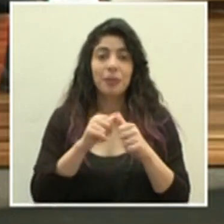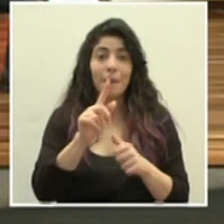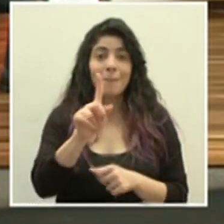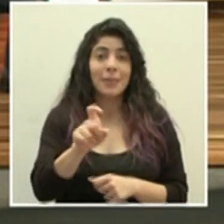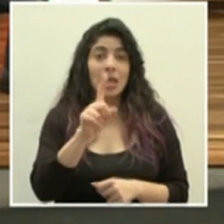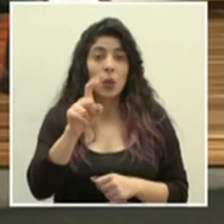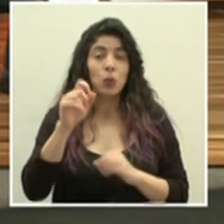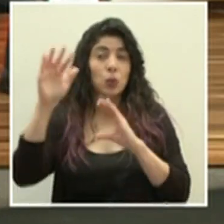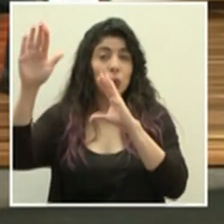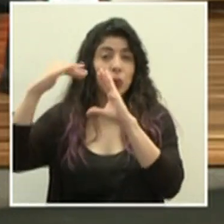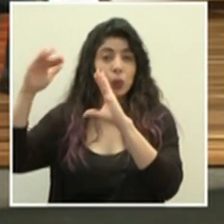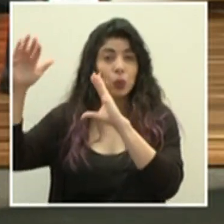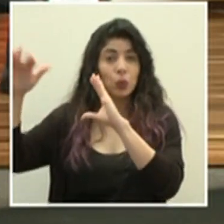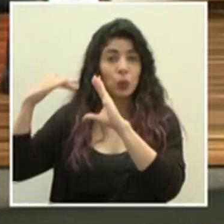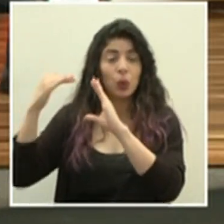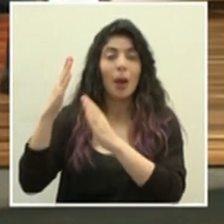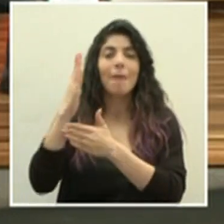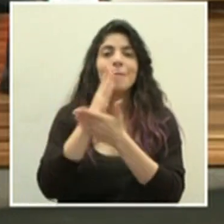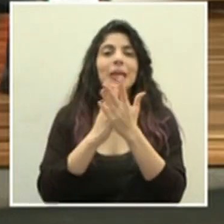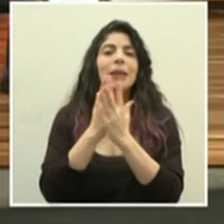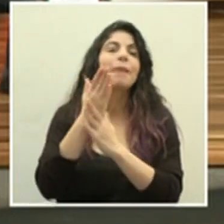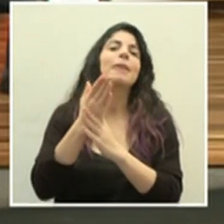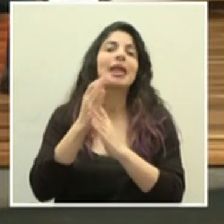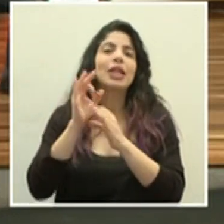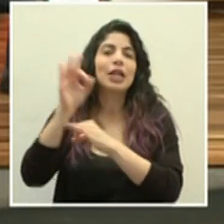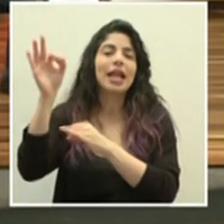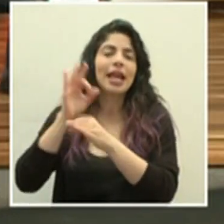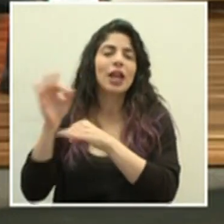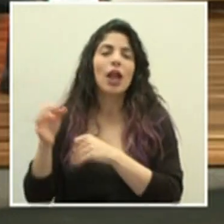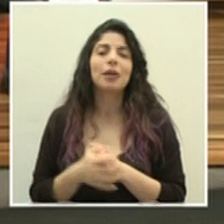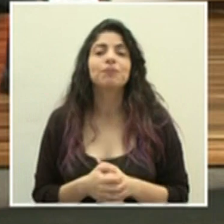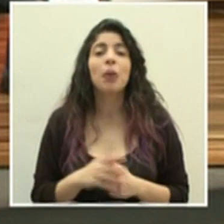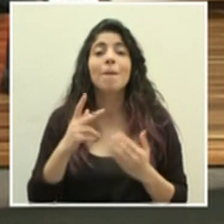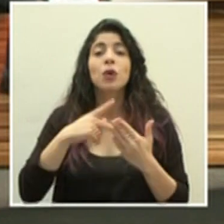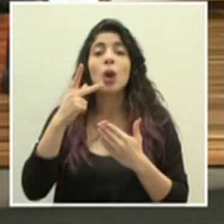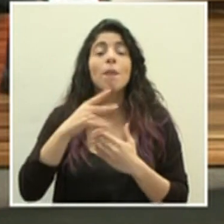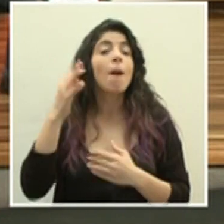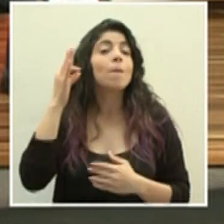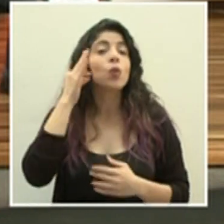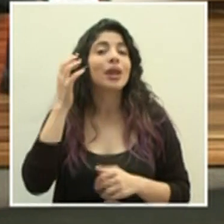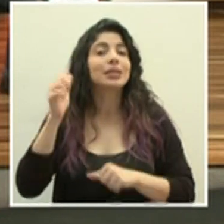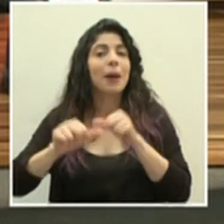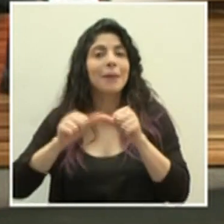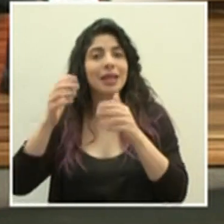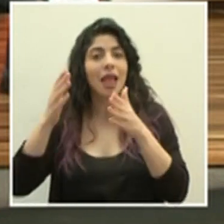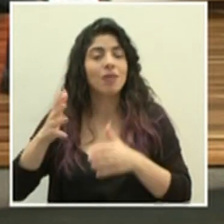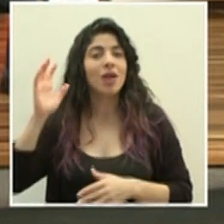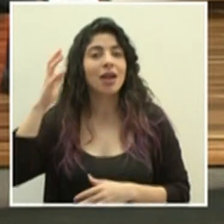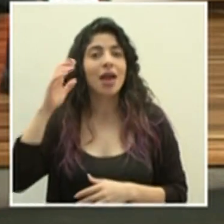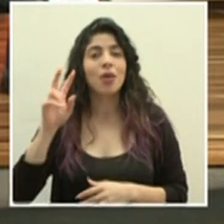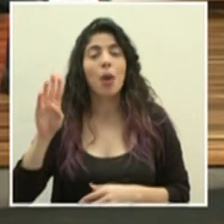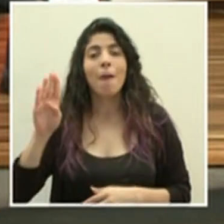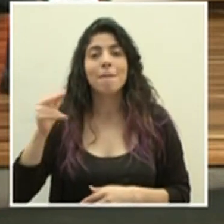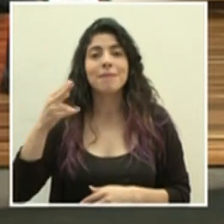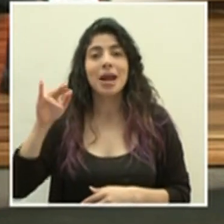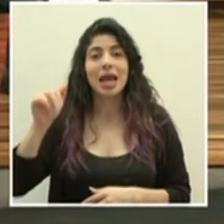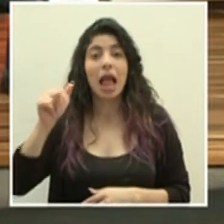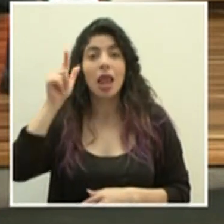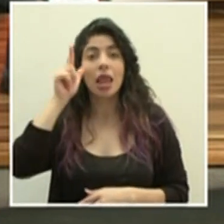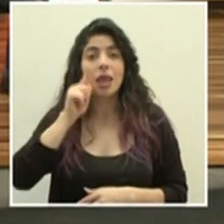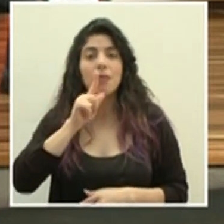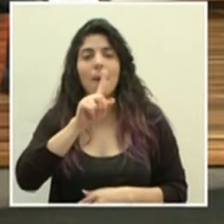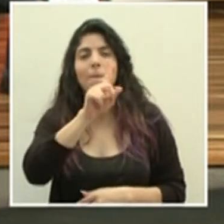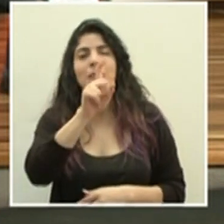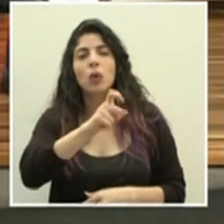que nos llegan vía remota por parte de los medios regionales. El programa Mujeres Emprendedoras de Radio Bahía Limón consulta